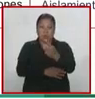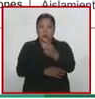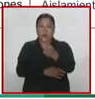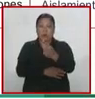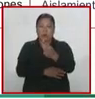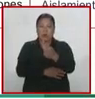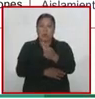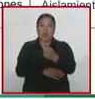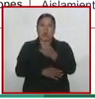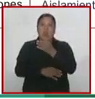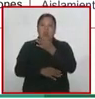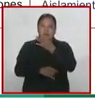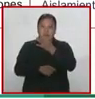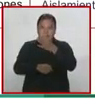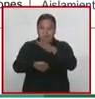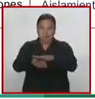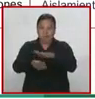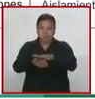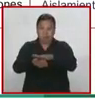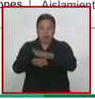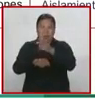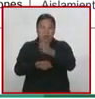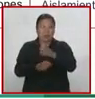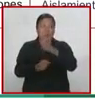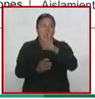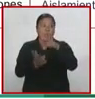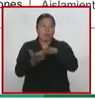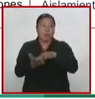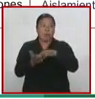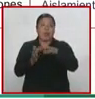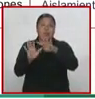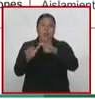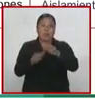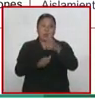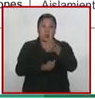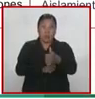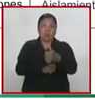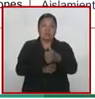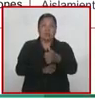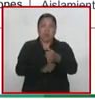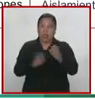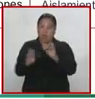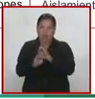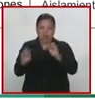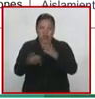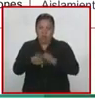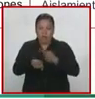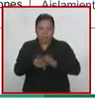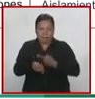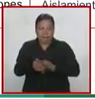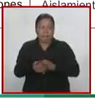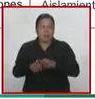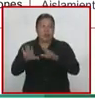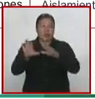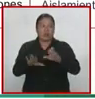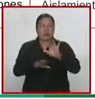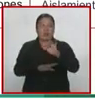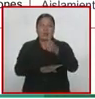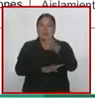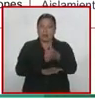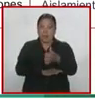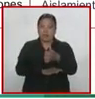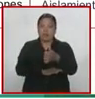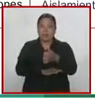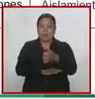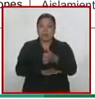notificados de los cuales 4 mil 906 fueron casos negativos 856